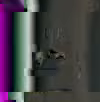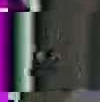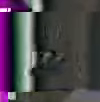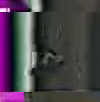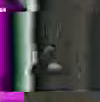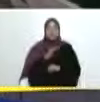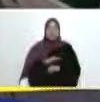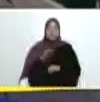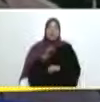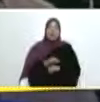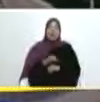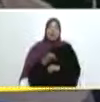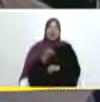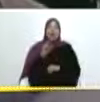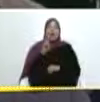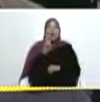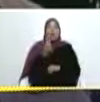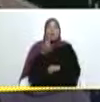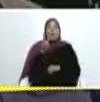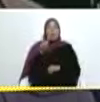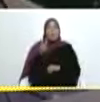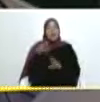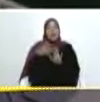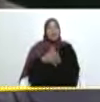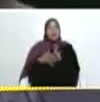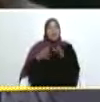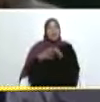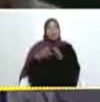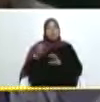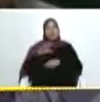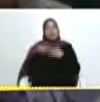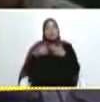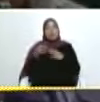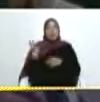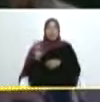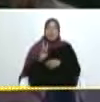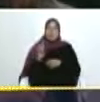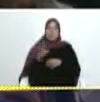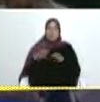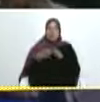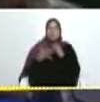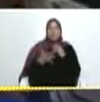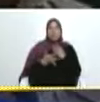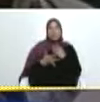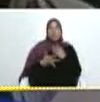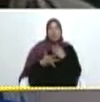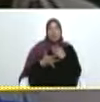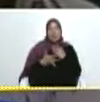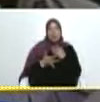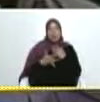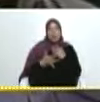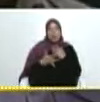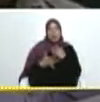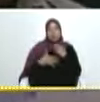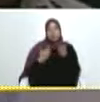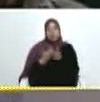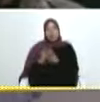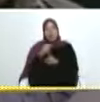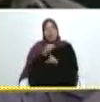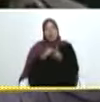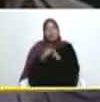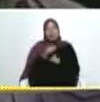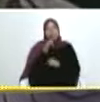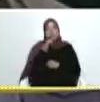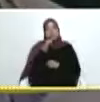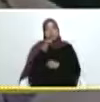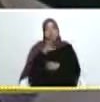como el Partido Verde, el Partido Socialista Unido de Venezuela, las mesas técnicas, las metras ambientalistas, ecologistas, la Brigada contra el